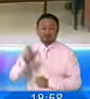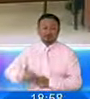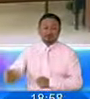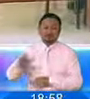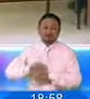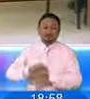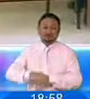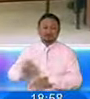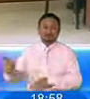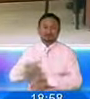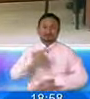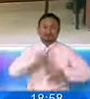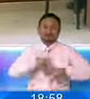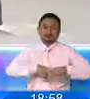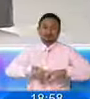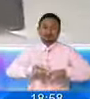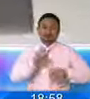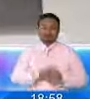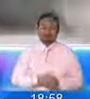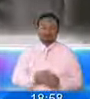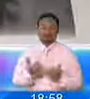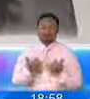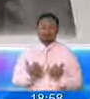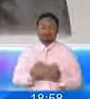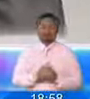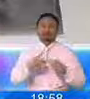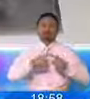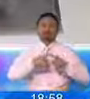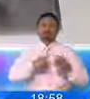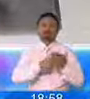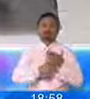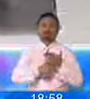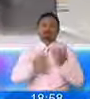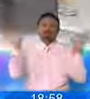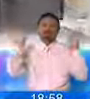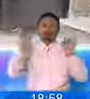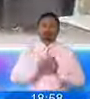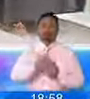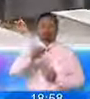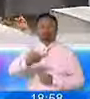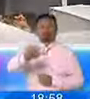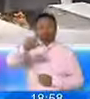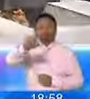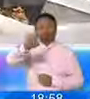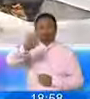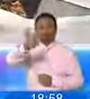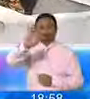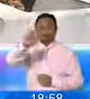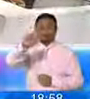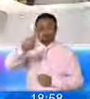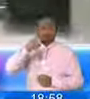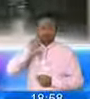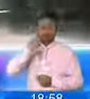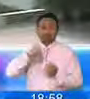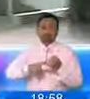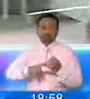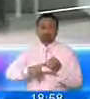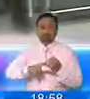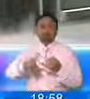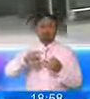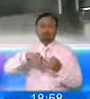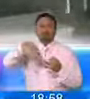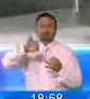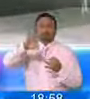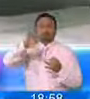sentados en el banquillo de los acusados. Esta vez se trata del ex ministro de Electricidad, Alexei Mosquera, su padre Antonio M., Marcelo